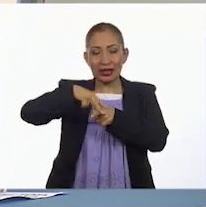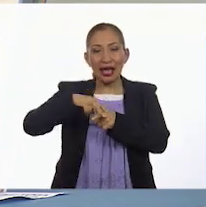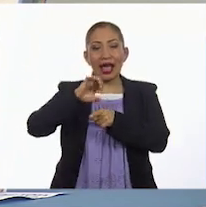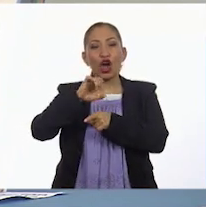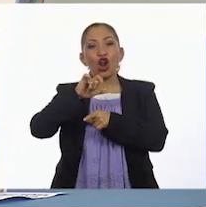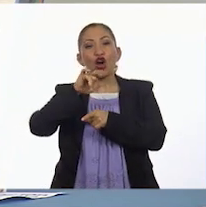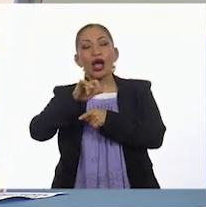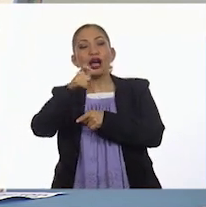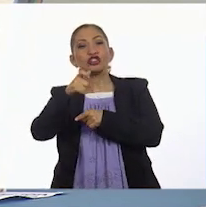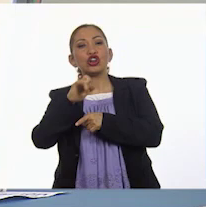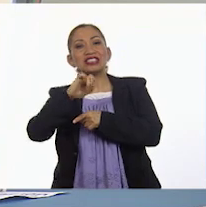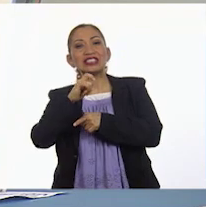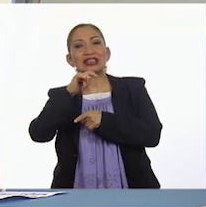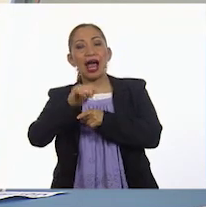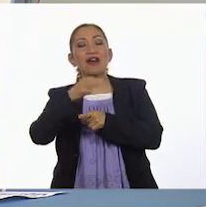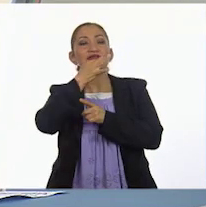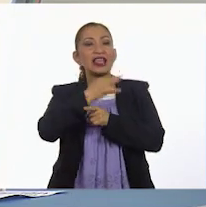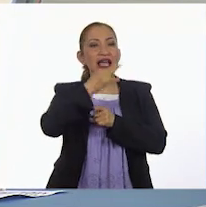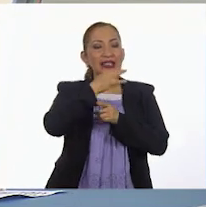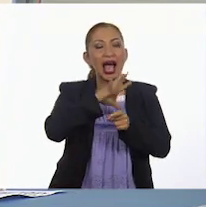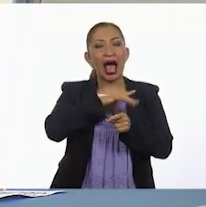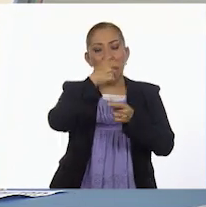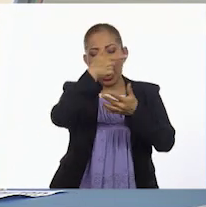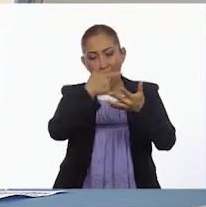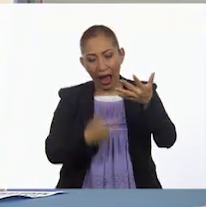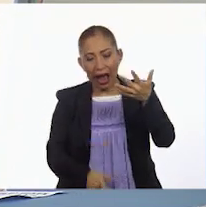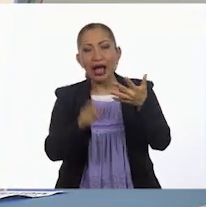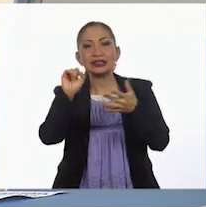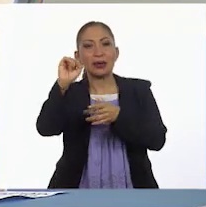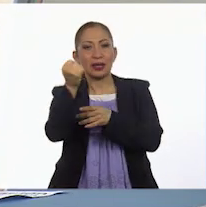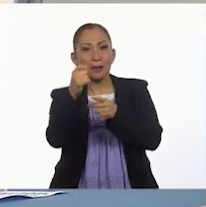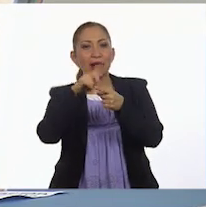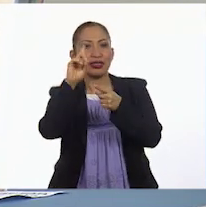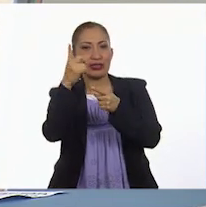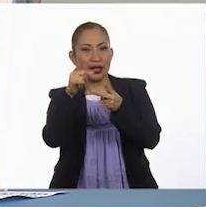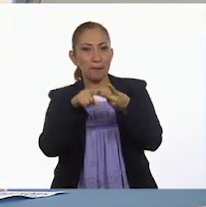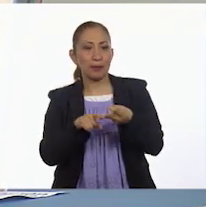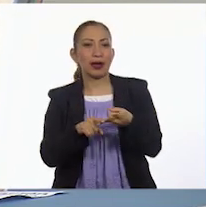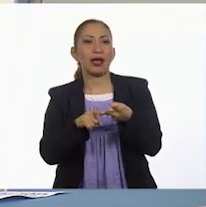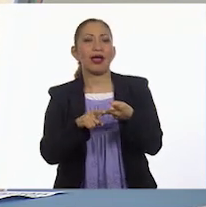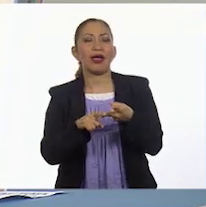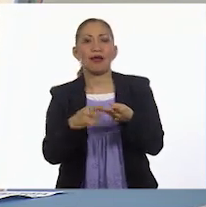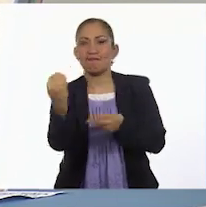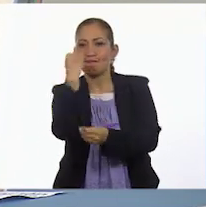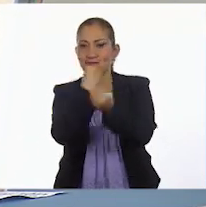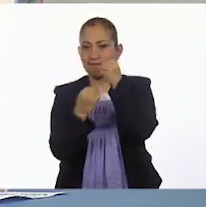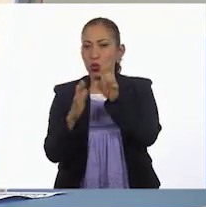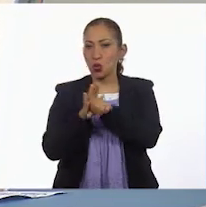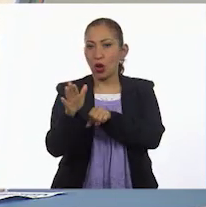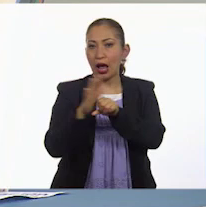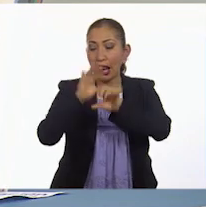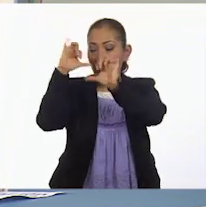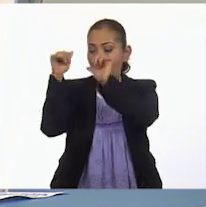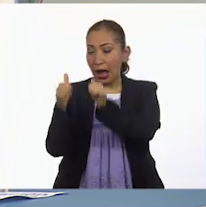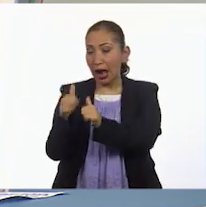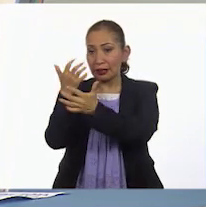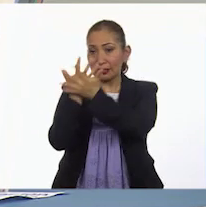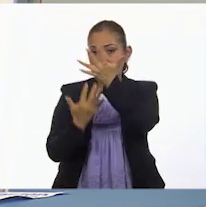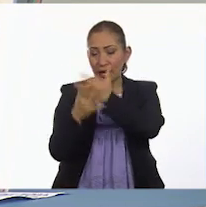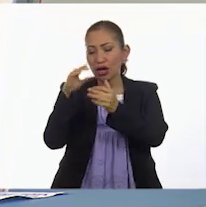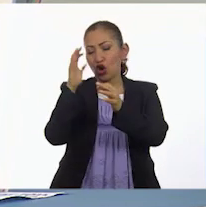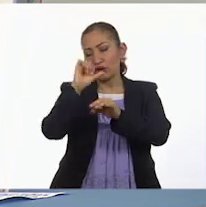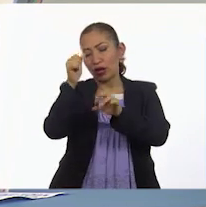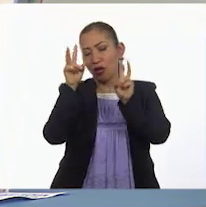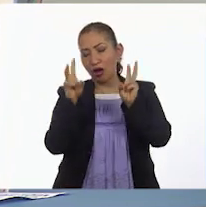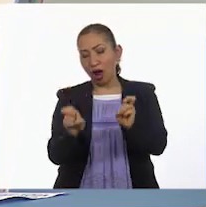Xochitla, fiestas, vienen ahí las fiestas de septiembre, diciembre, gastronomía, artesanías y otra sección